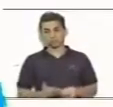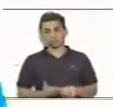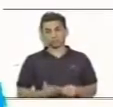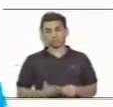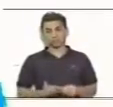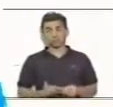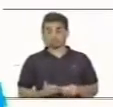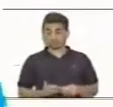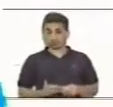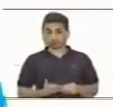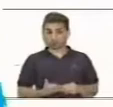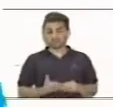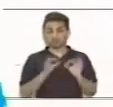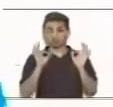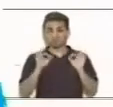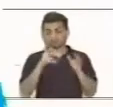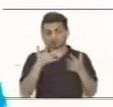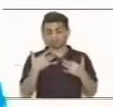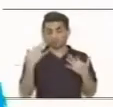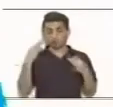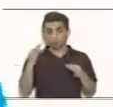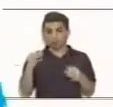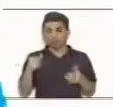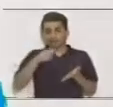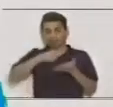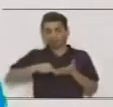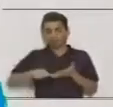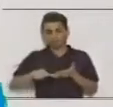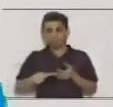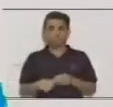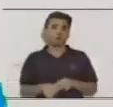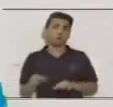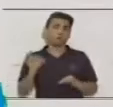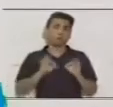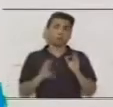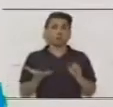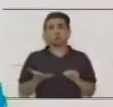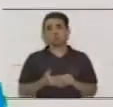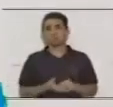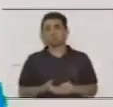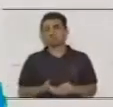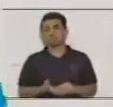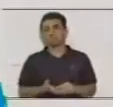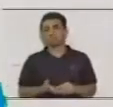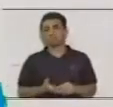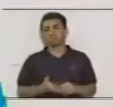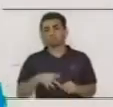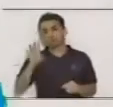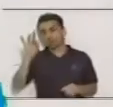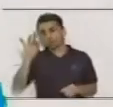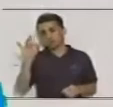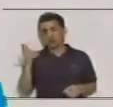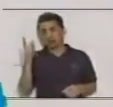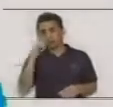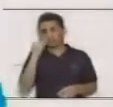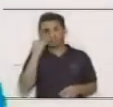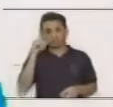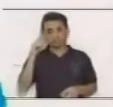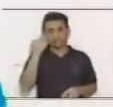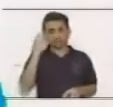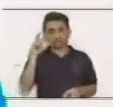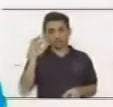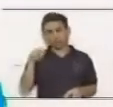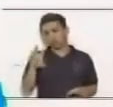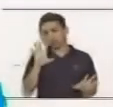Consigan sus hojas, consigan masking tape o consigan pegamento de silicón, lo que tengan a la